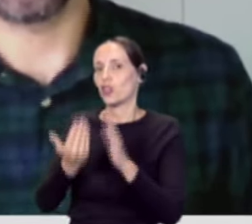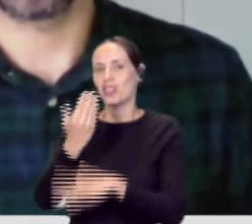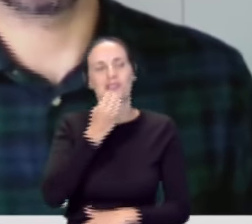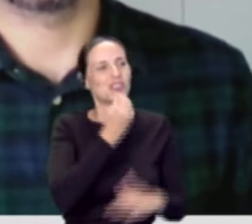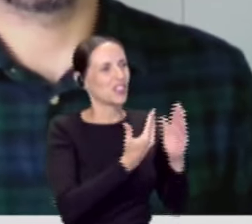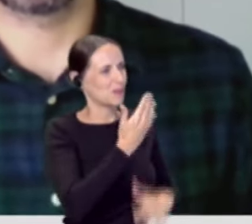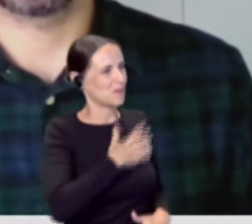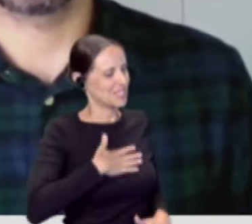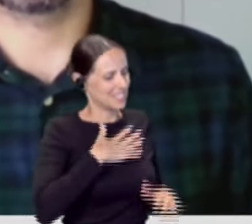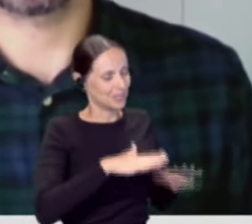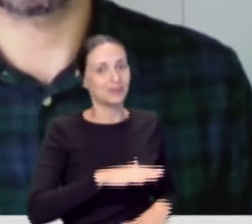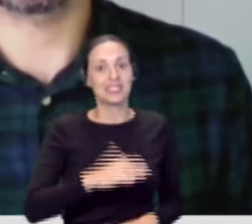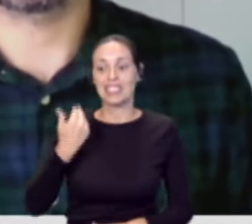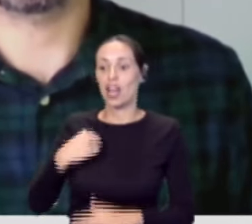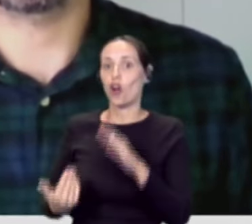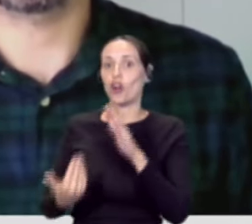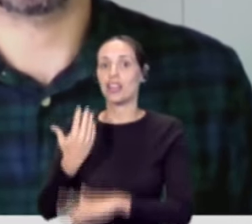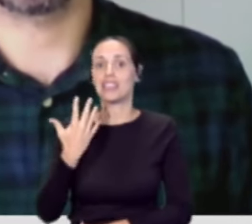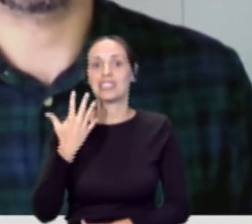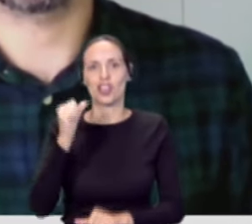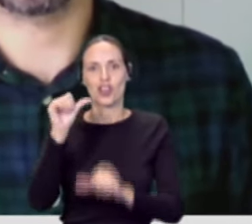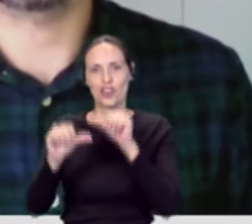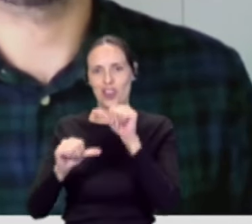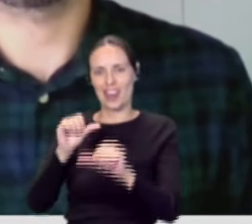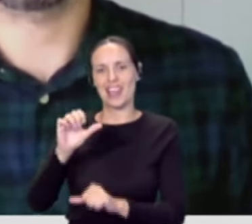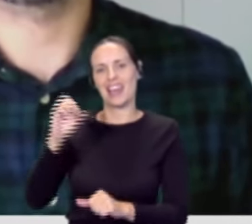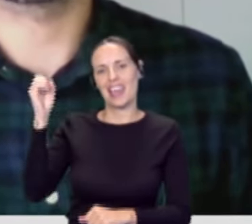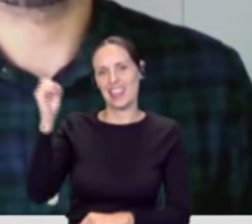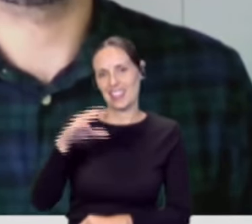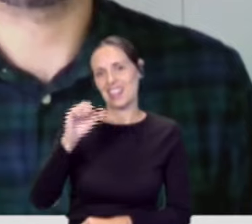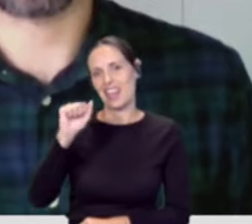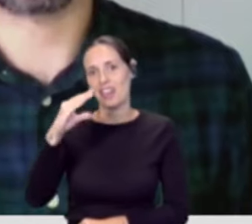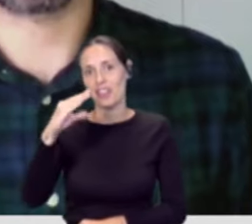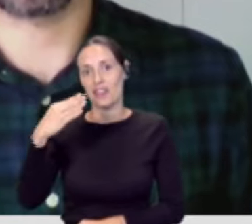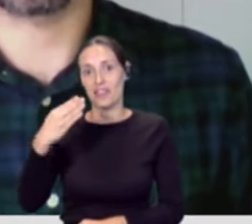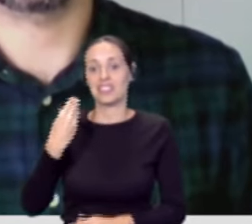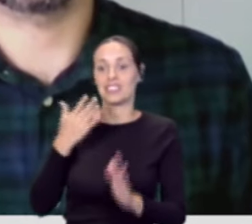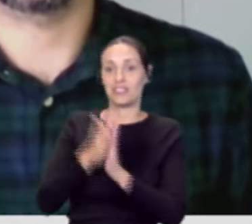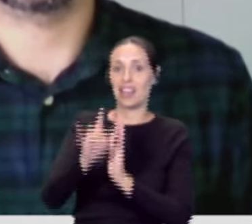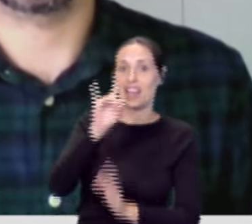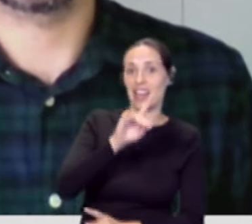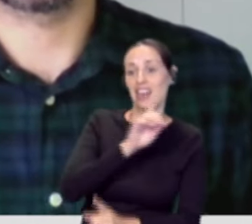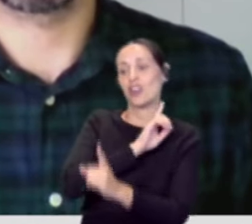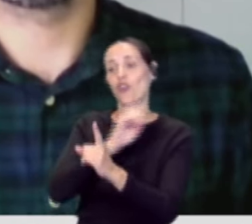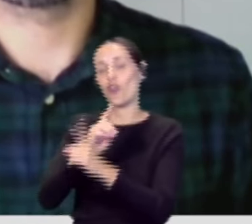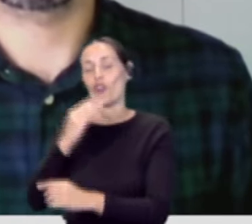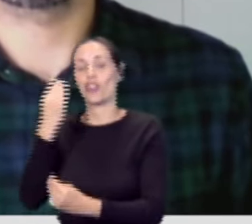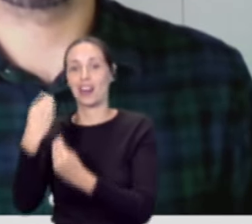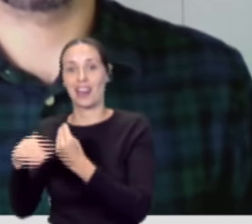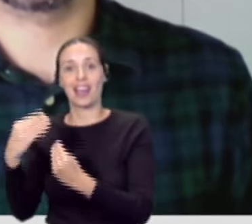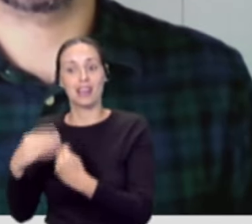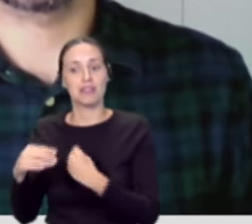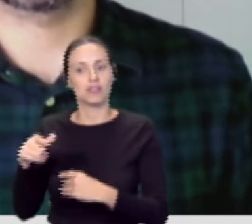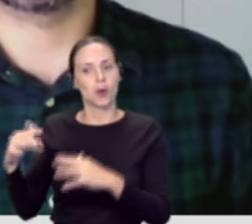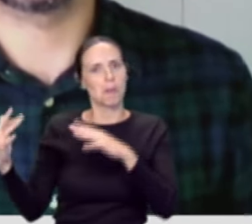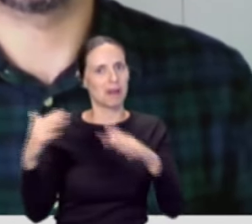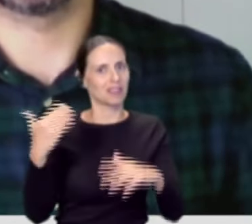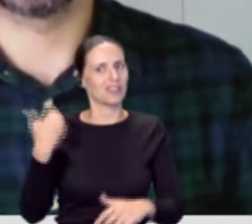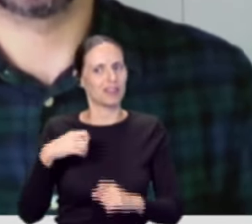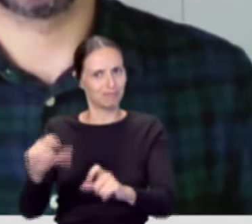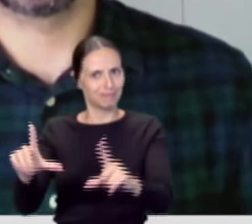la jornada 5 de la Liga ACB, de la Liga Andesa, con ese derbi canario entre la Laguna Tenerife y el Dreamland Gran Canaria. Un partido que ya se ha hecho su huequito, ¿no?, en